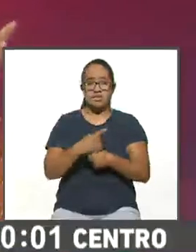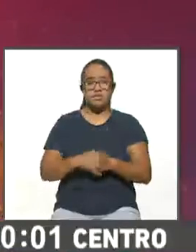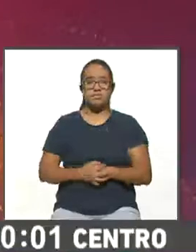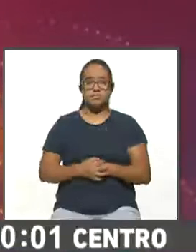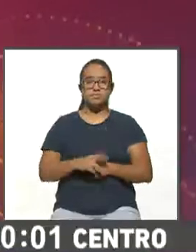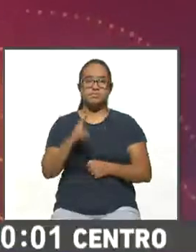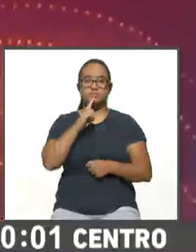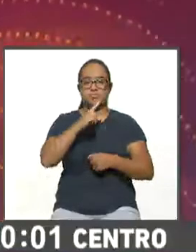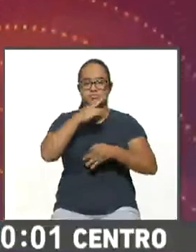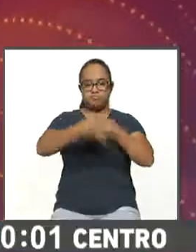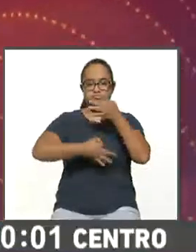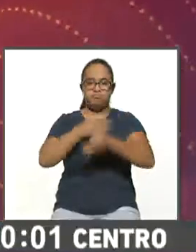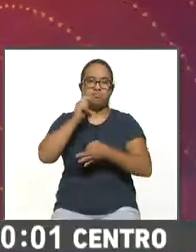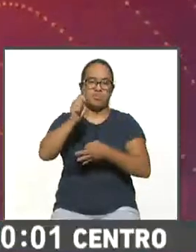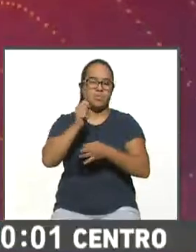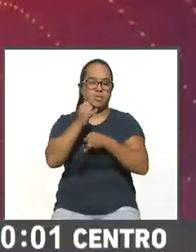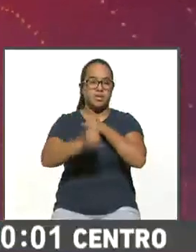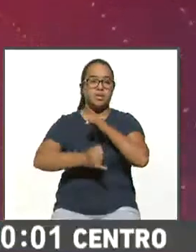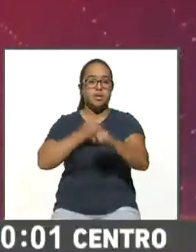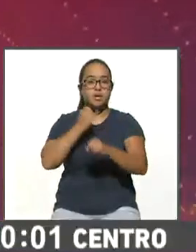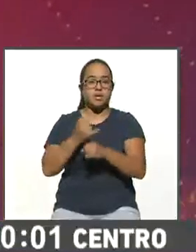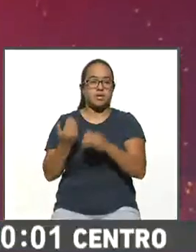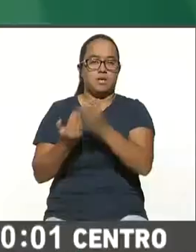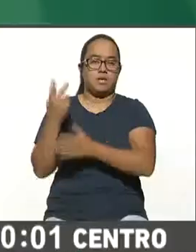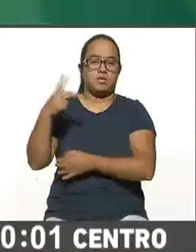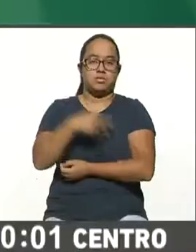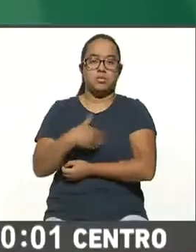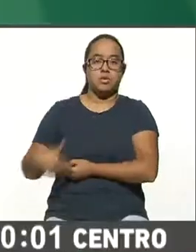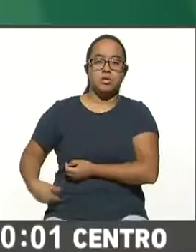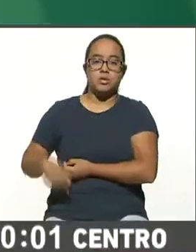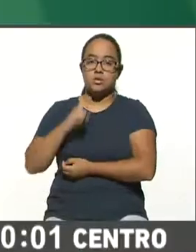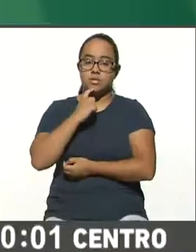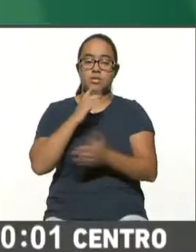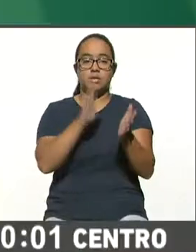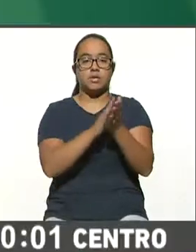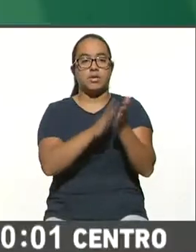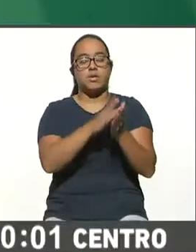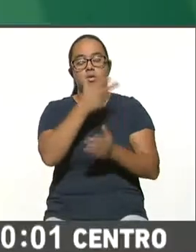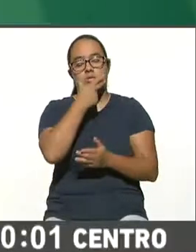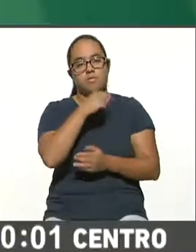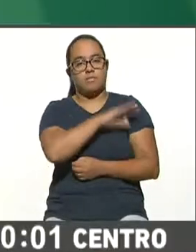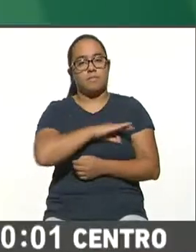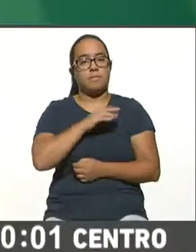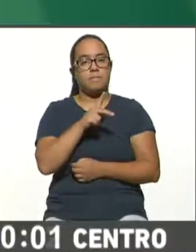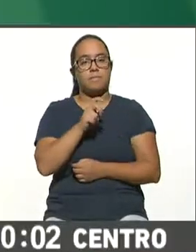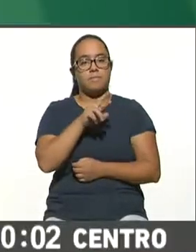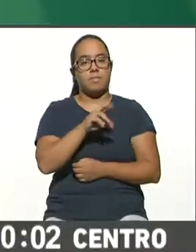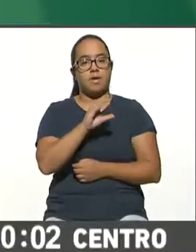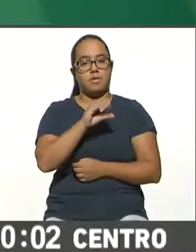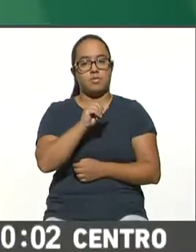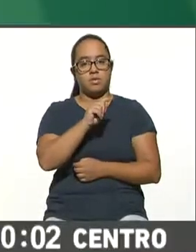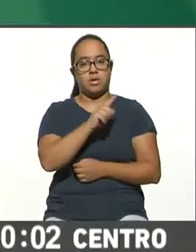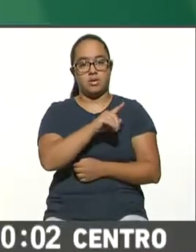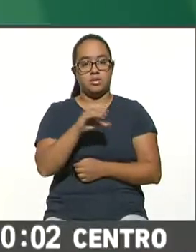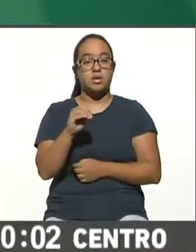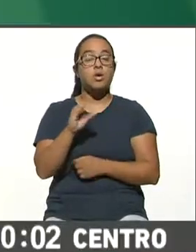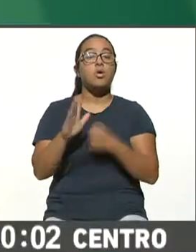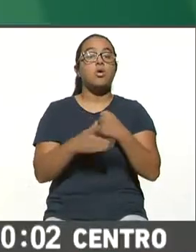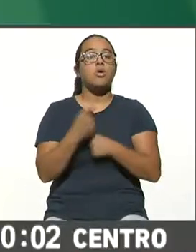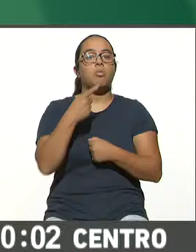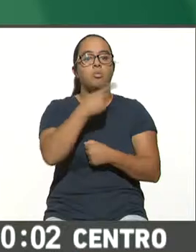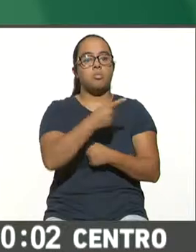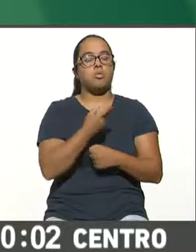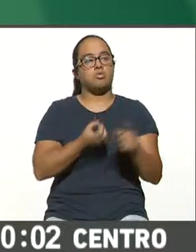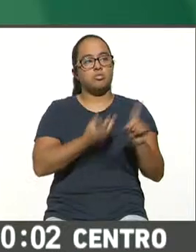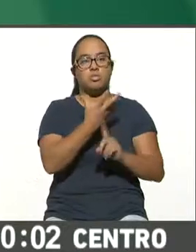Y noticias internacionales. Esta mañana, el presidente López Obrador felicitó al izquierdista Pedro Castillo Terrones por haber sido